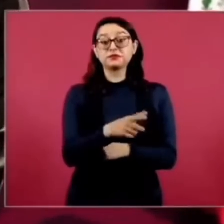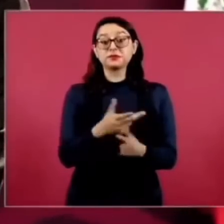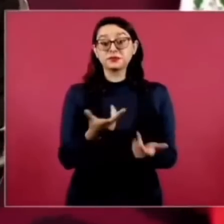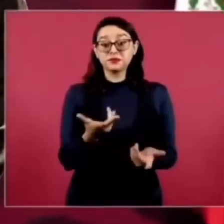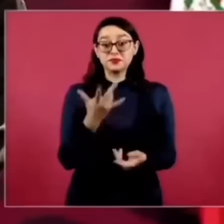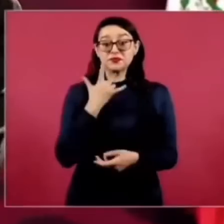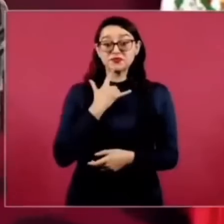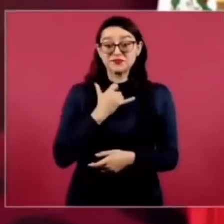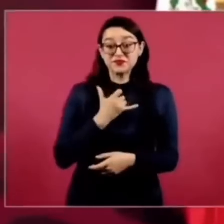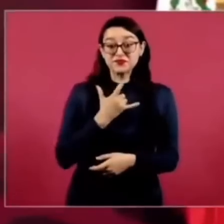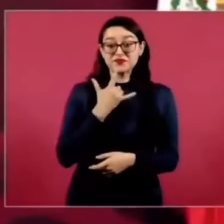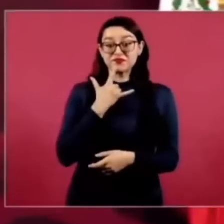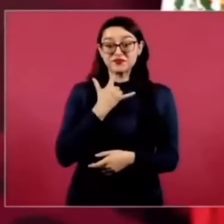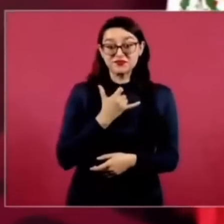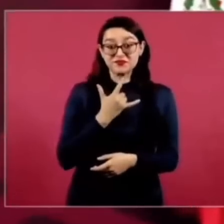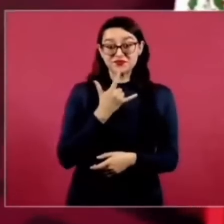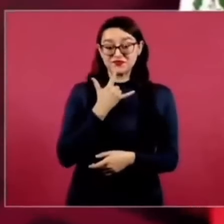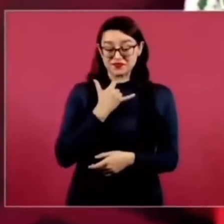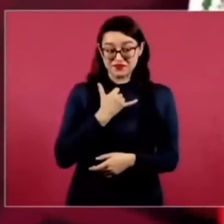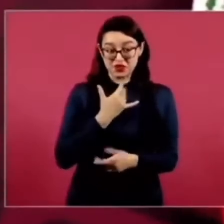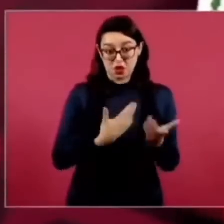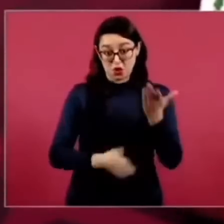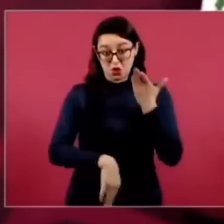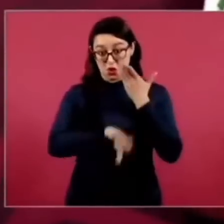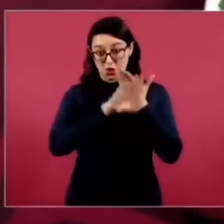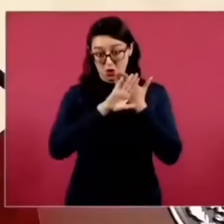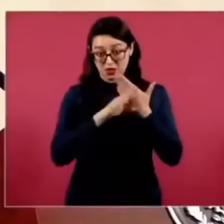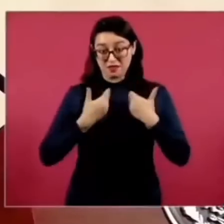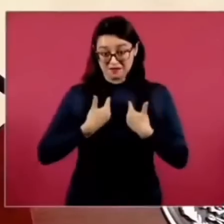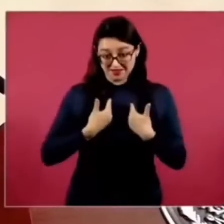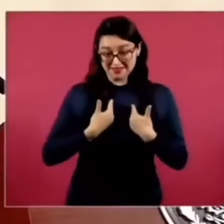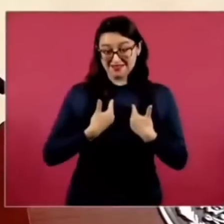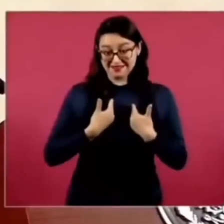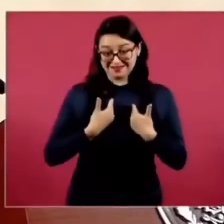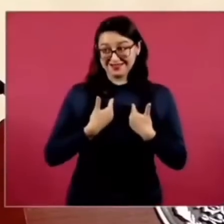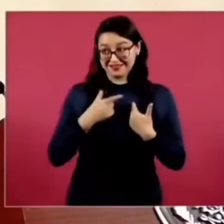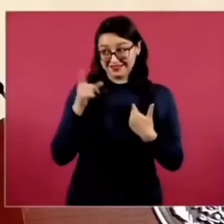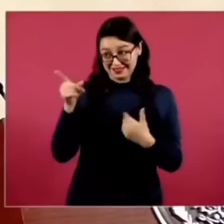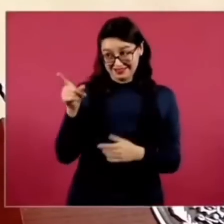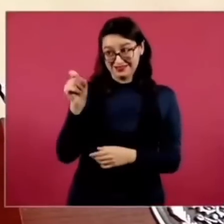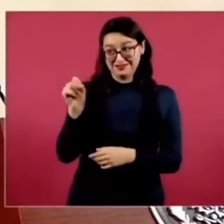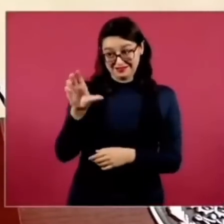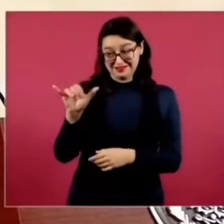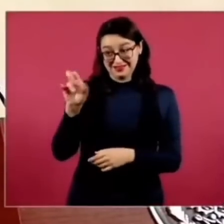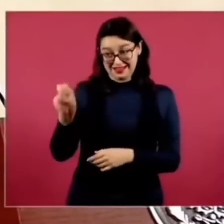intentó y con la complicidad precisamente de la Corte.